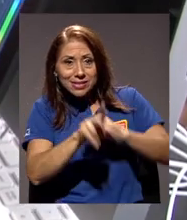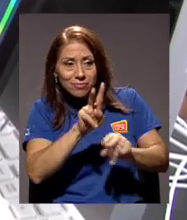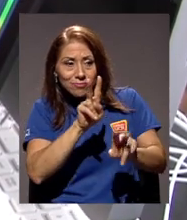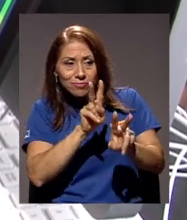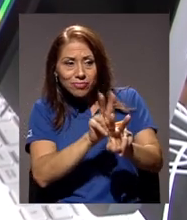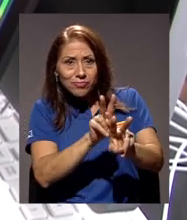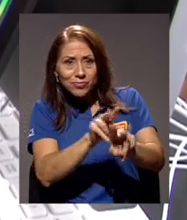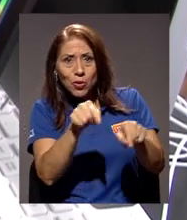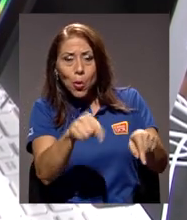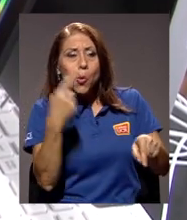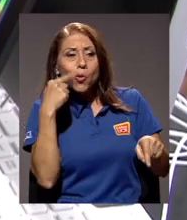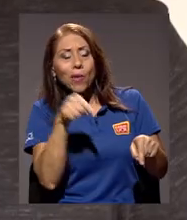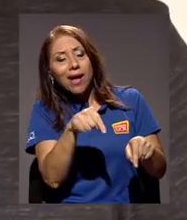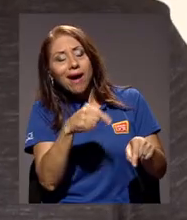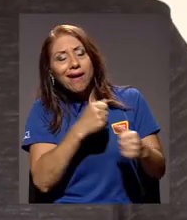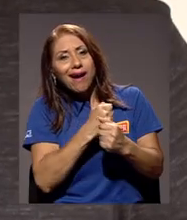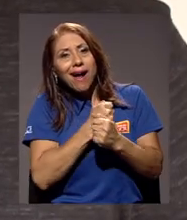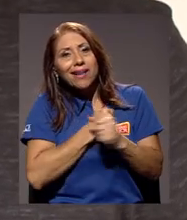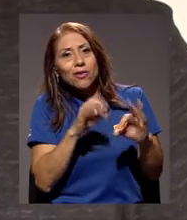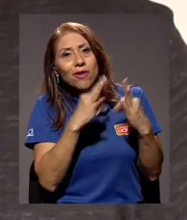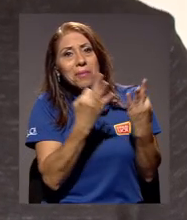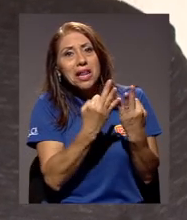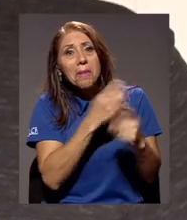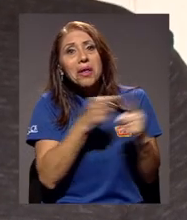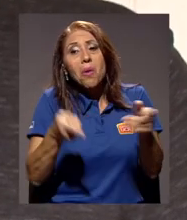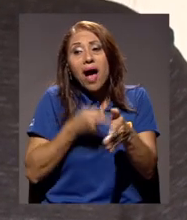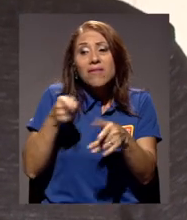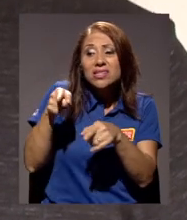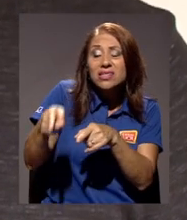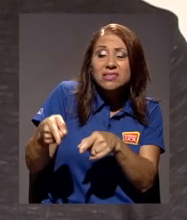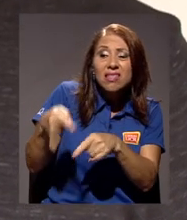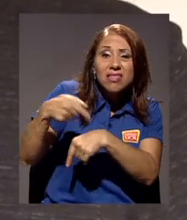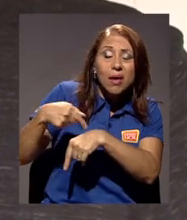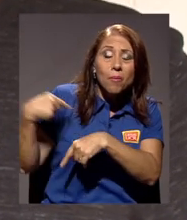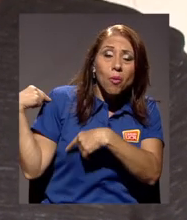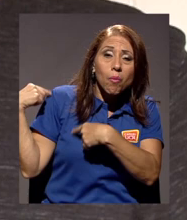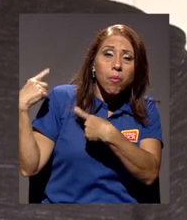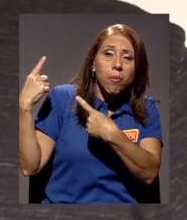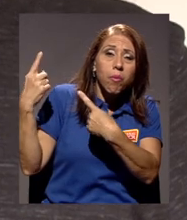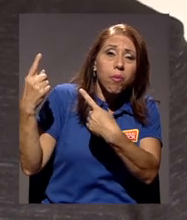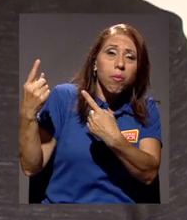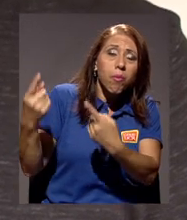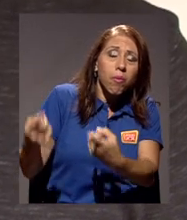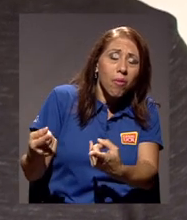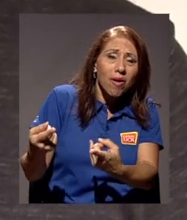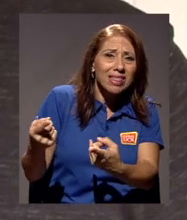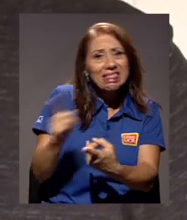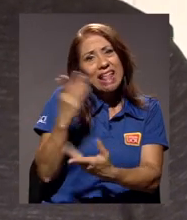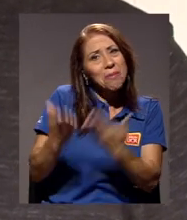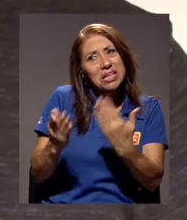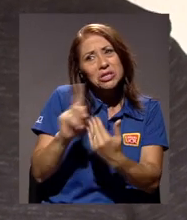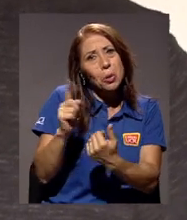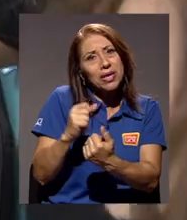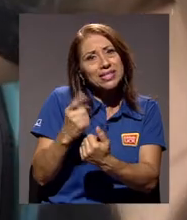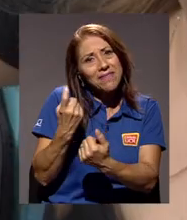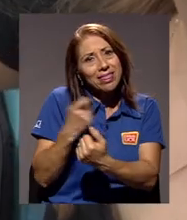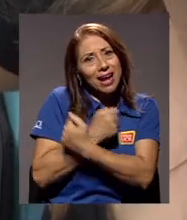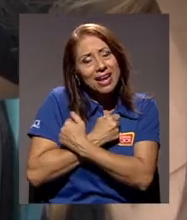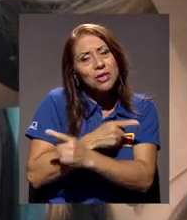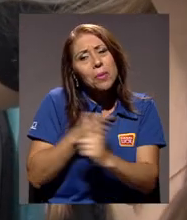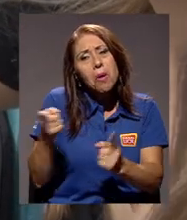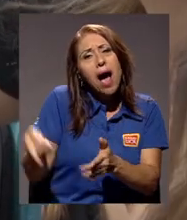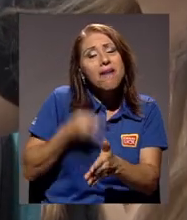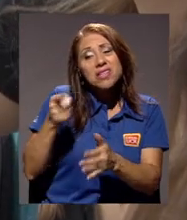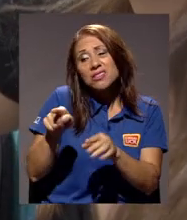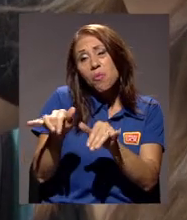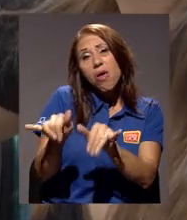simplemente por paso del tiempo, por olvido, o tal vez no necesariamente la falta de cariño, hay unas que se olvidan y se empiezan poco a poco a desgastar.